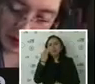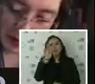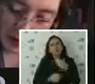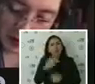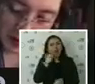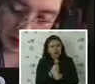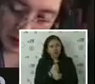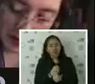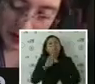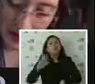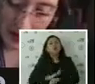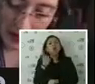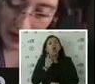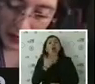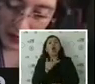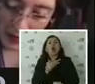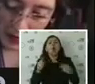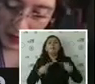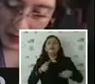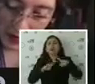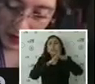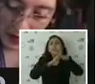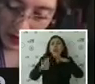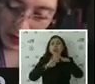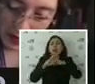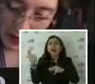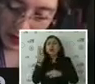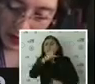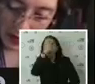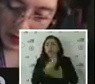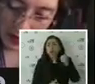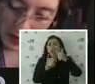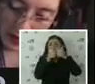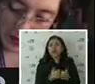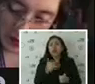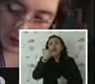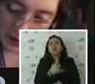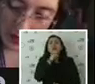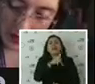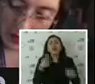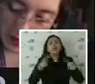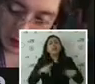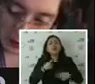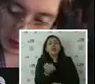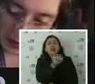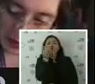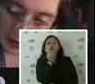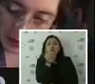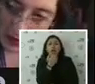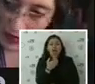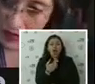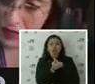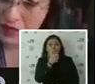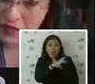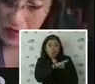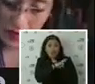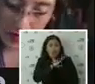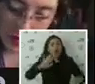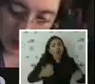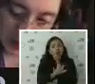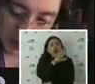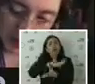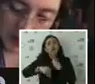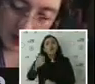anterior por la llegada de migrantes refugiados y por el cambio de estudiantes de escuelas privadas a públicas. Mediante esto